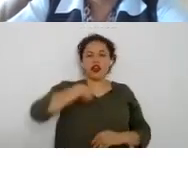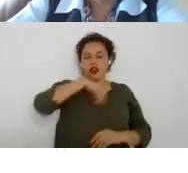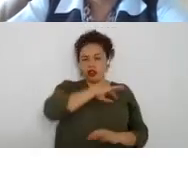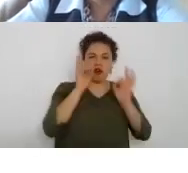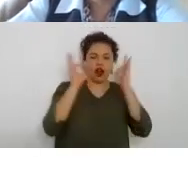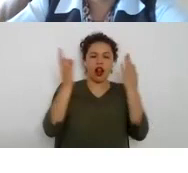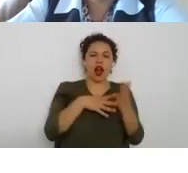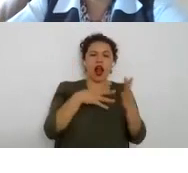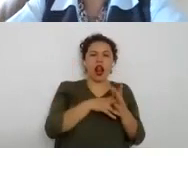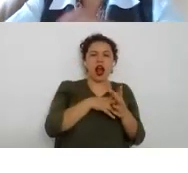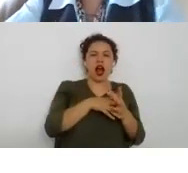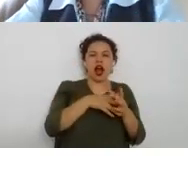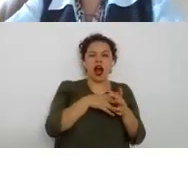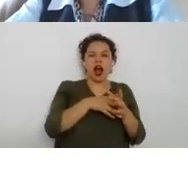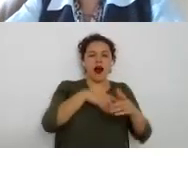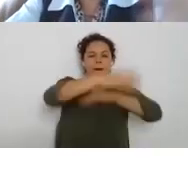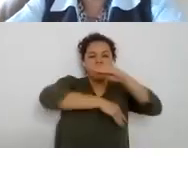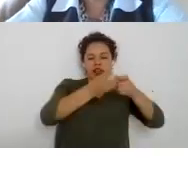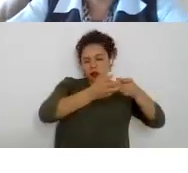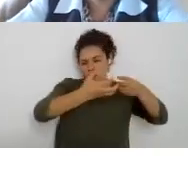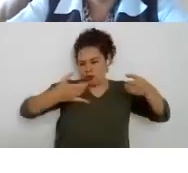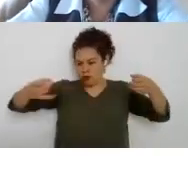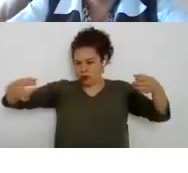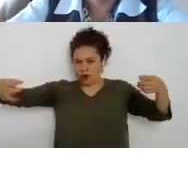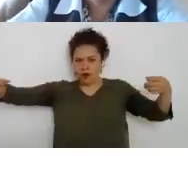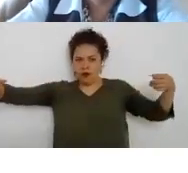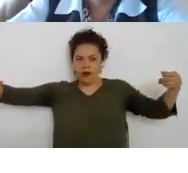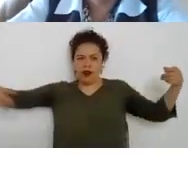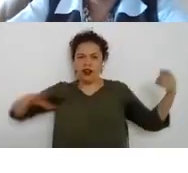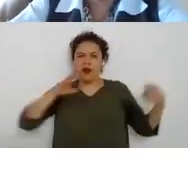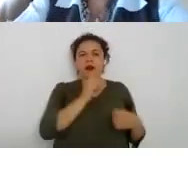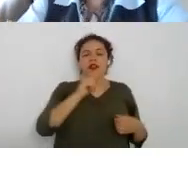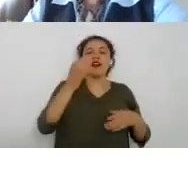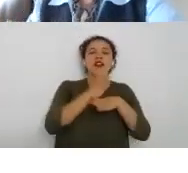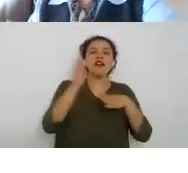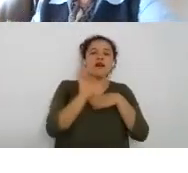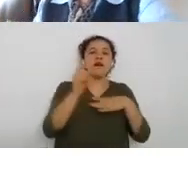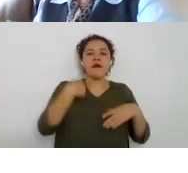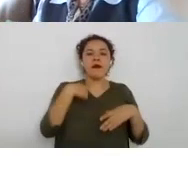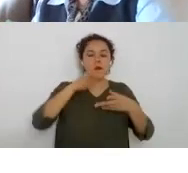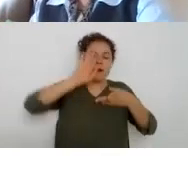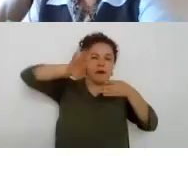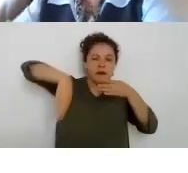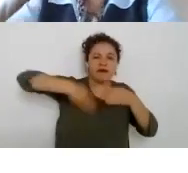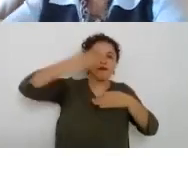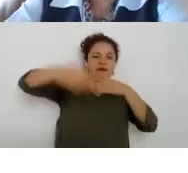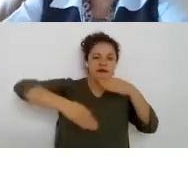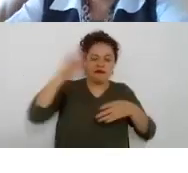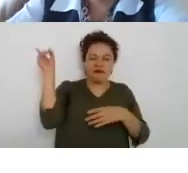venda. ¿Qué es lo que pasó hace un momento? Yo desenrollé de más la venda. Entonces, al estar aquí, ya se me empieza a